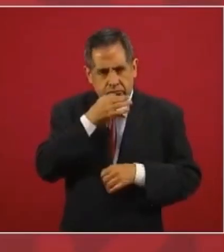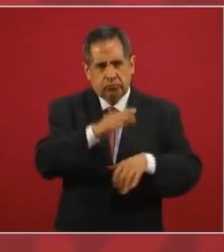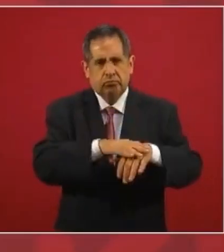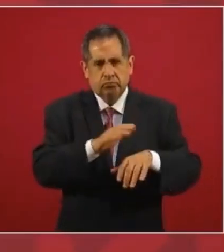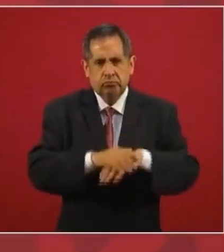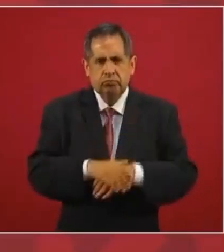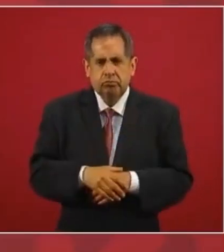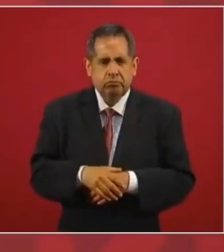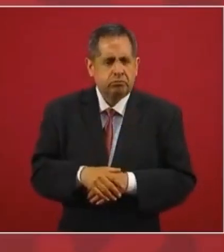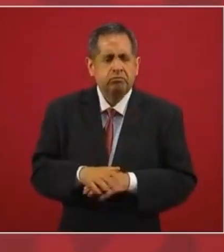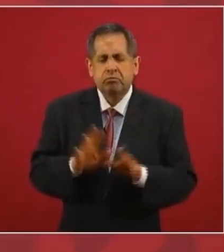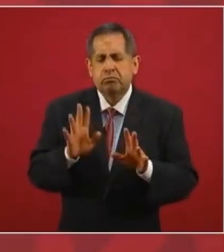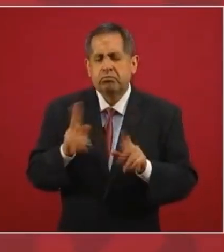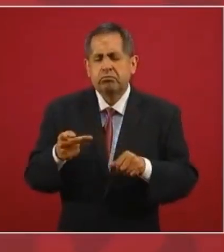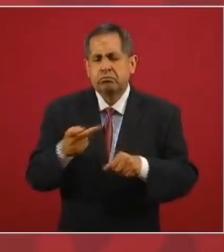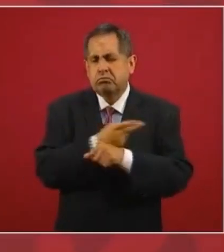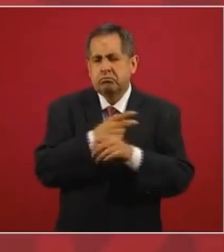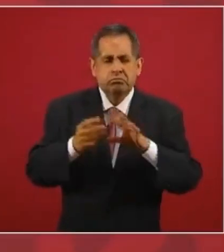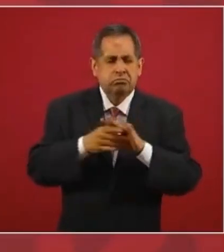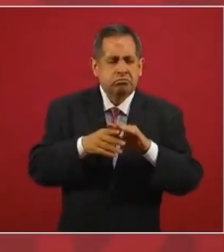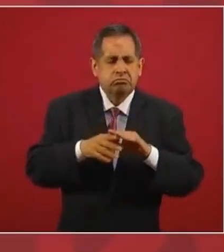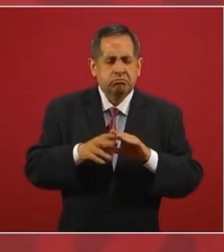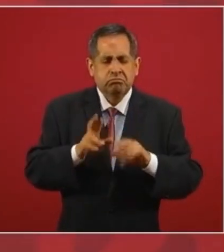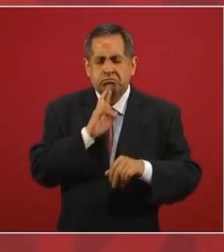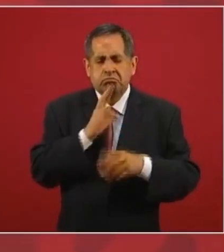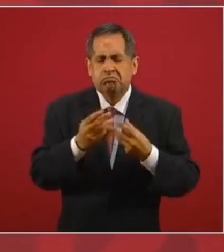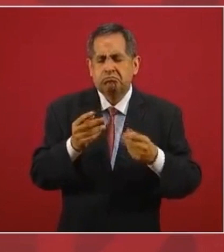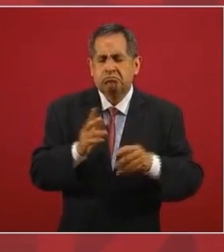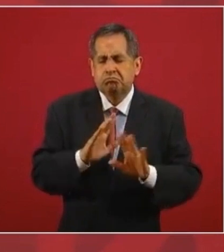Ya está resuelto lo de